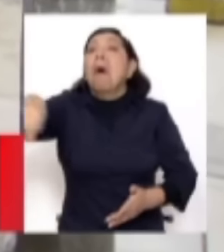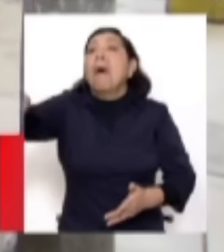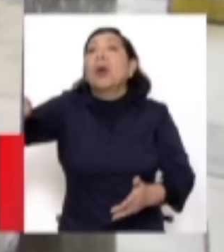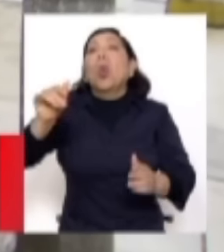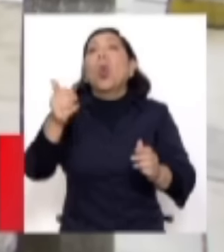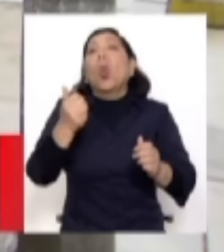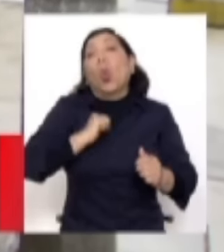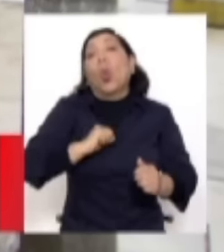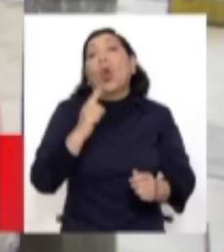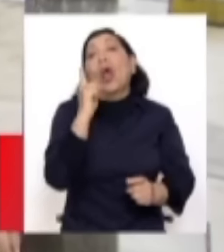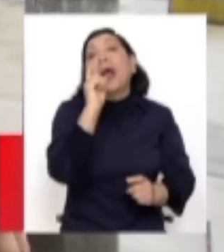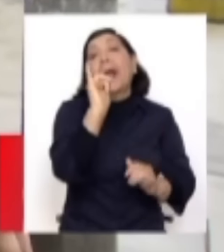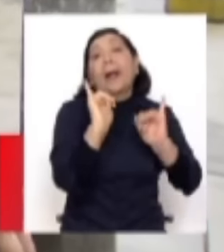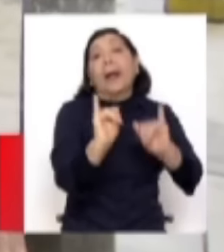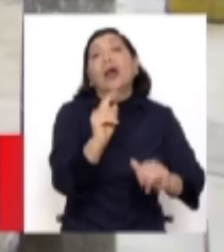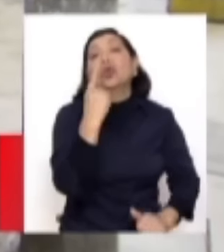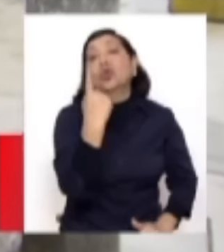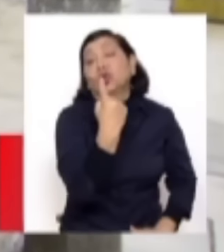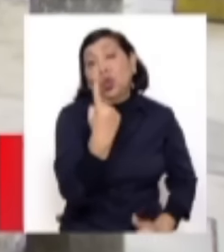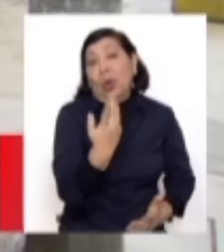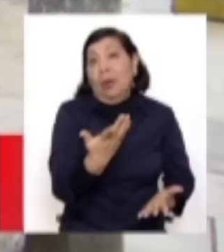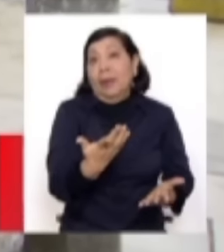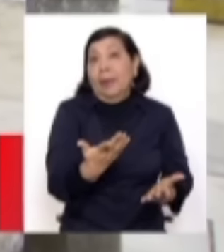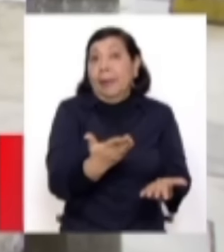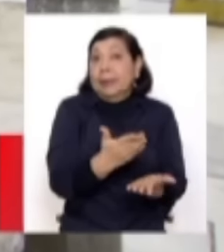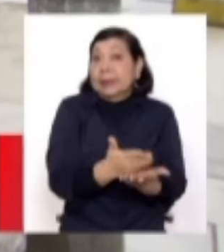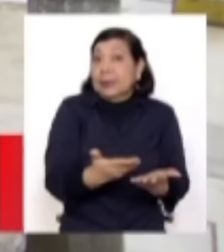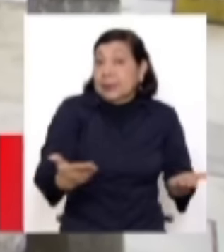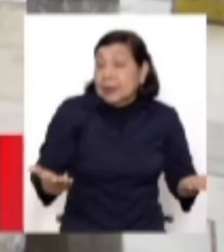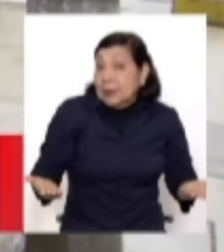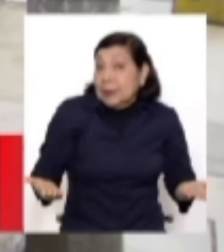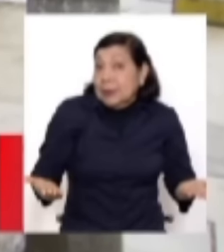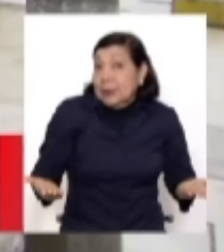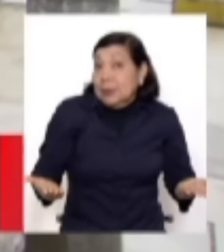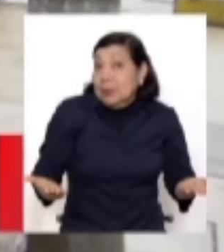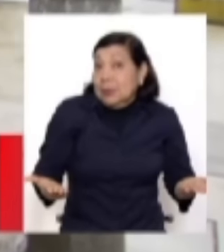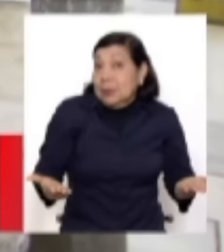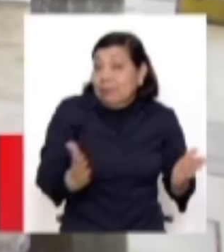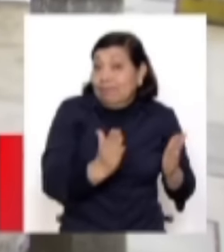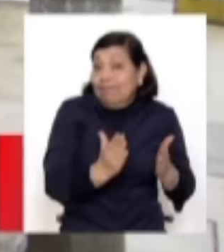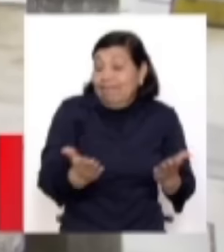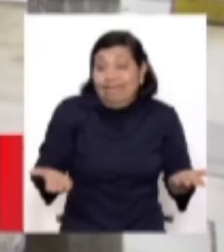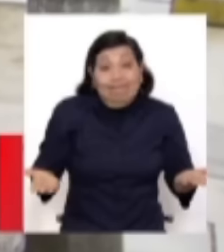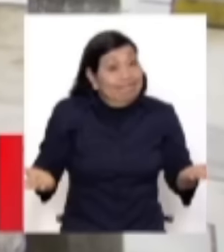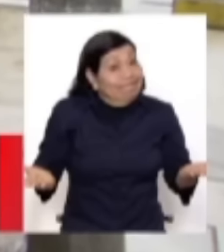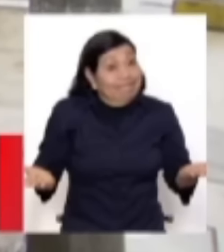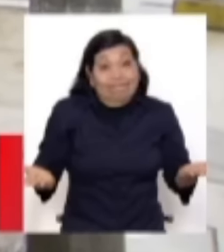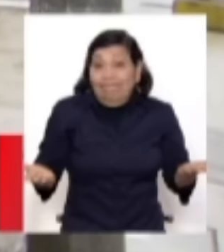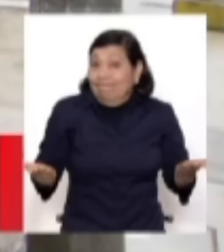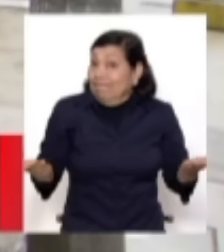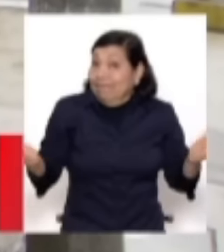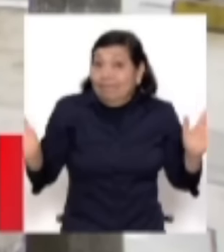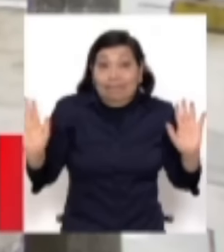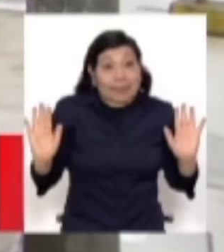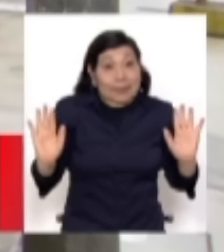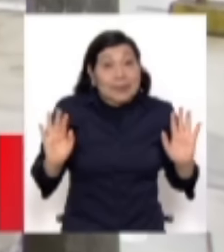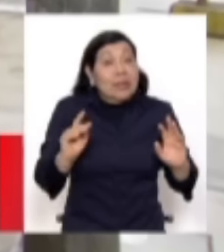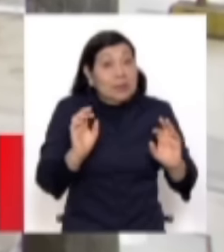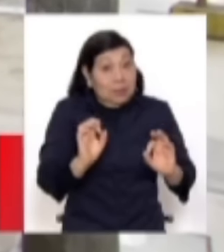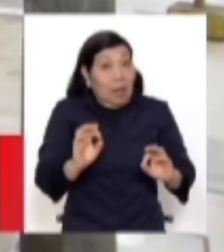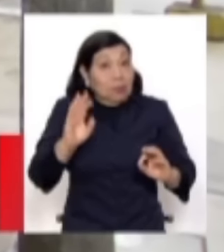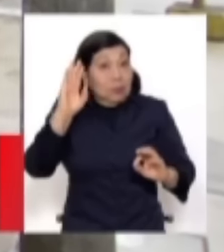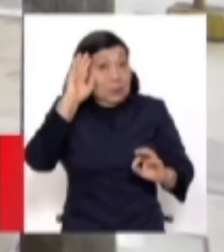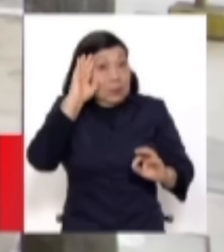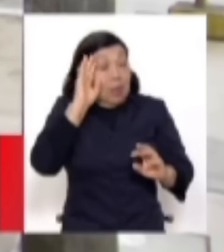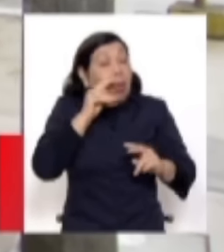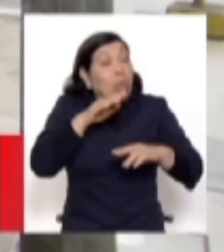presunto supuesto policía ya estaba acá con el carro esperando. Es decir, parece que todo ha estado bien planificado ya. Y esto, bueno, seguramente ya las autoridades que